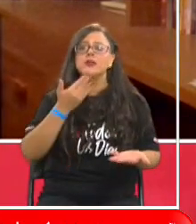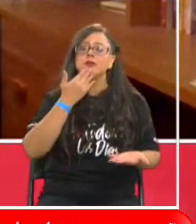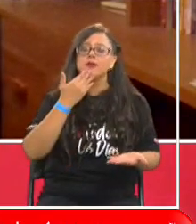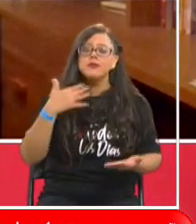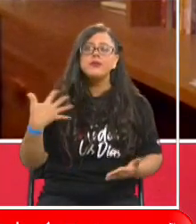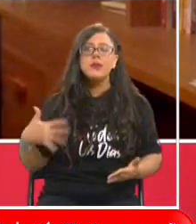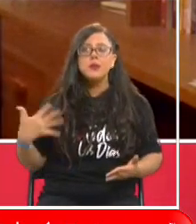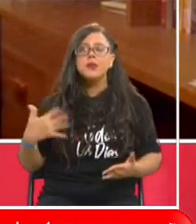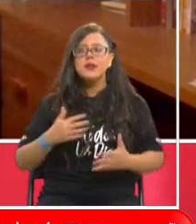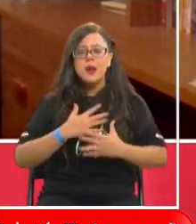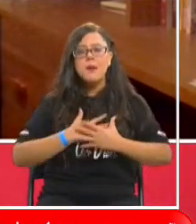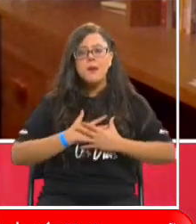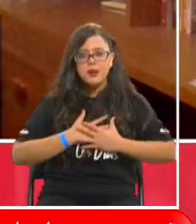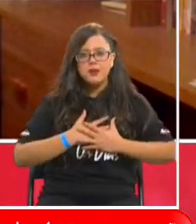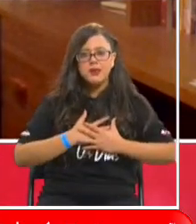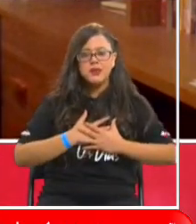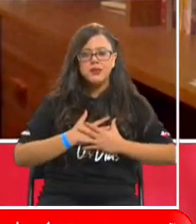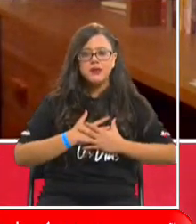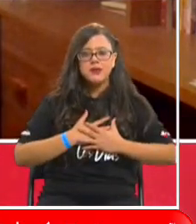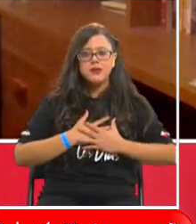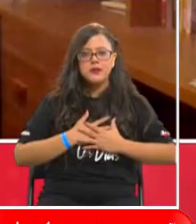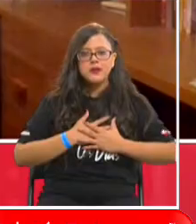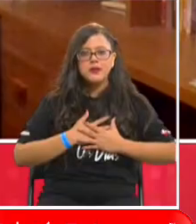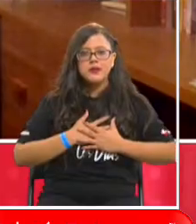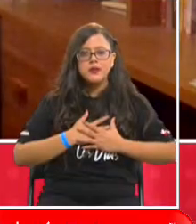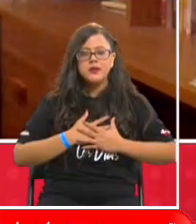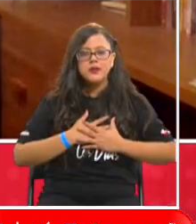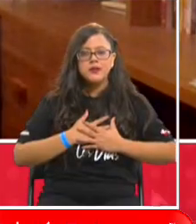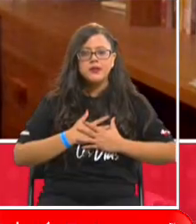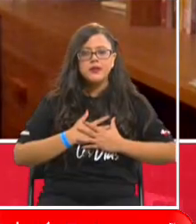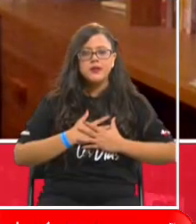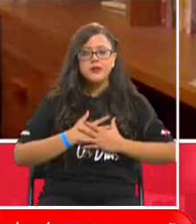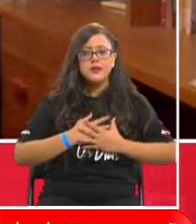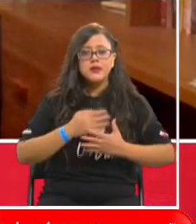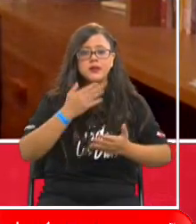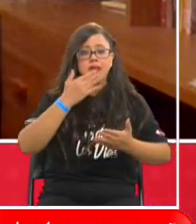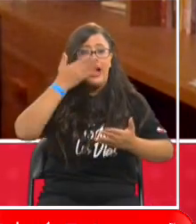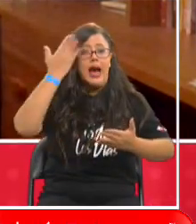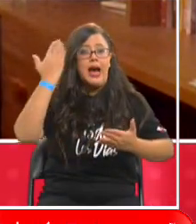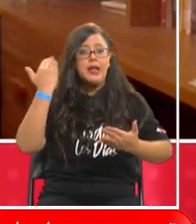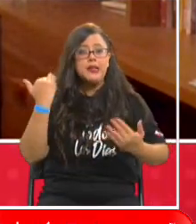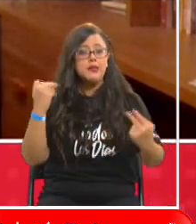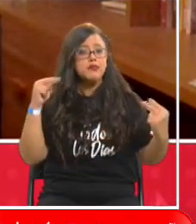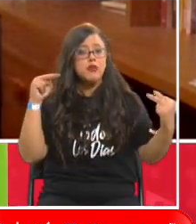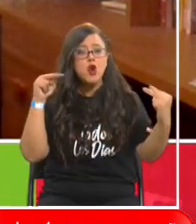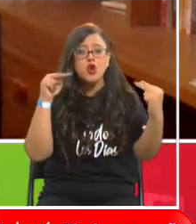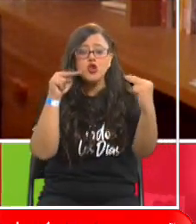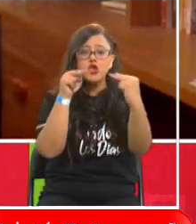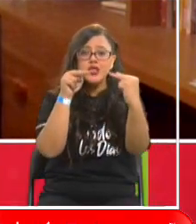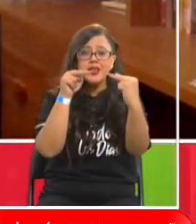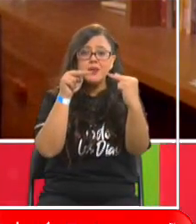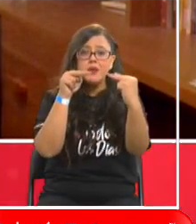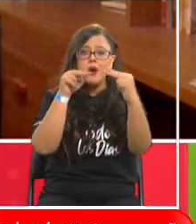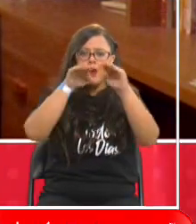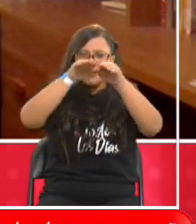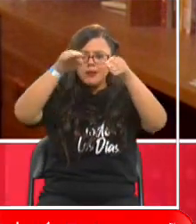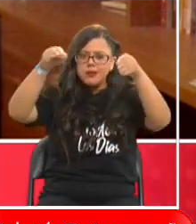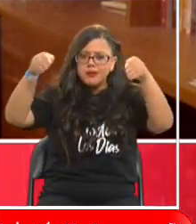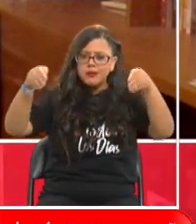importante para mí, porque desde el día que te conocí, Desde el día que te vi en ese